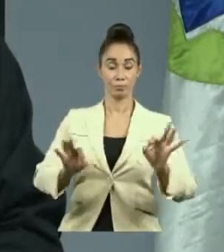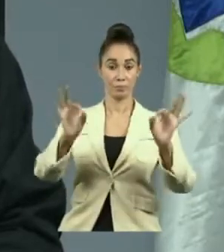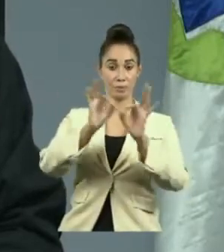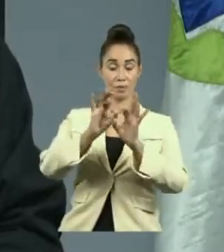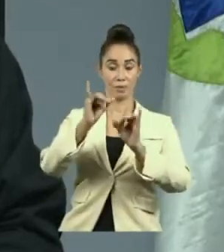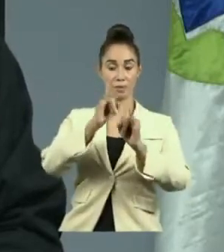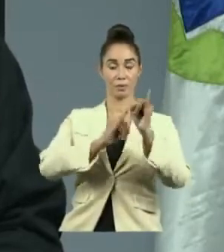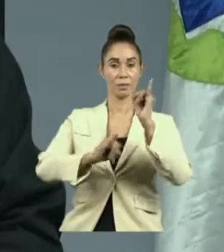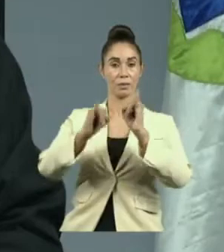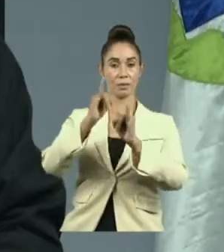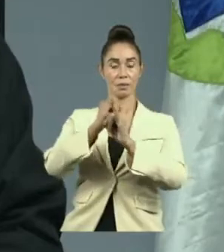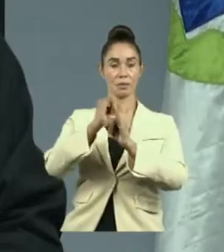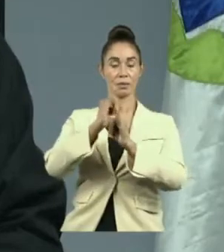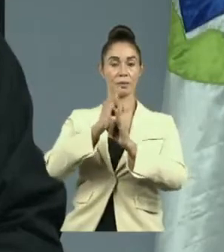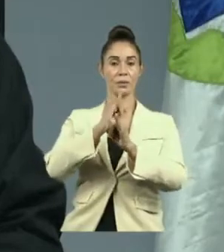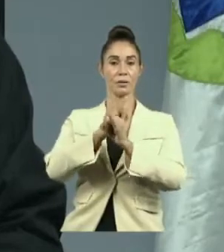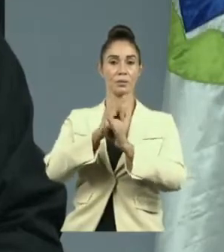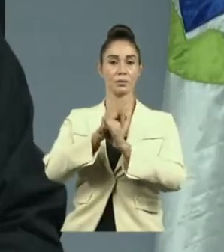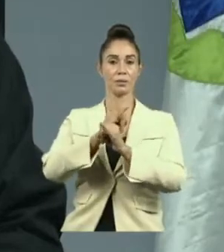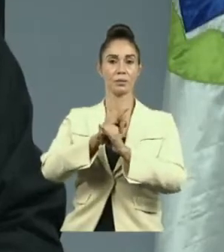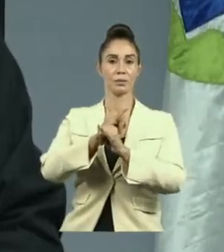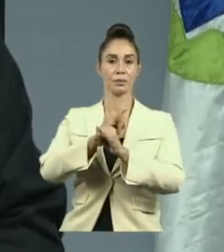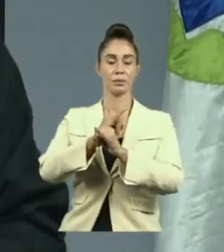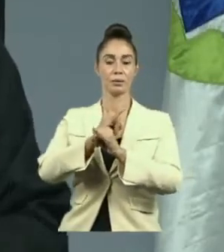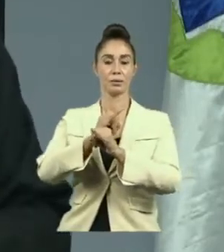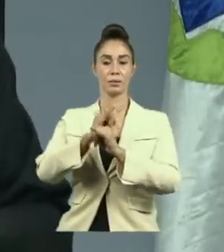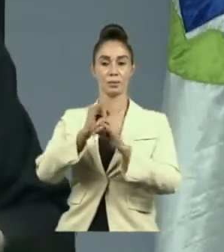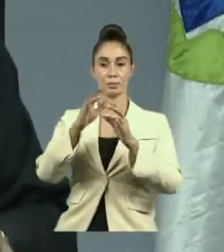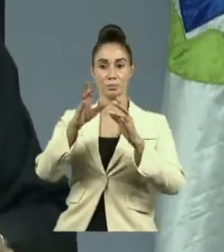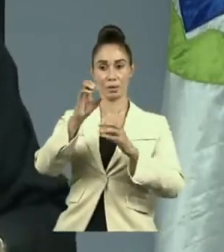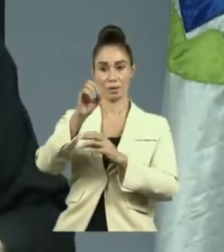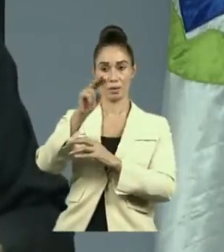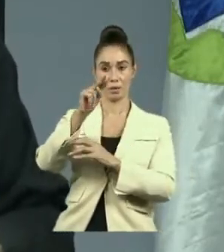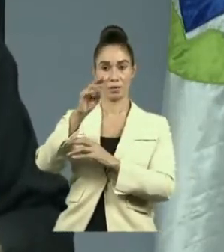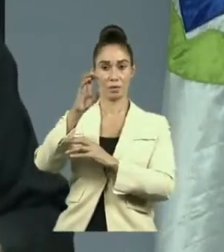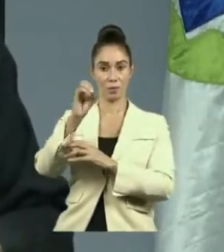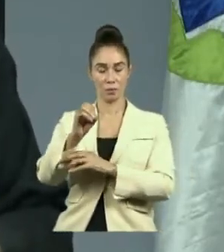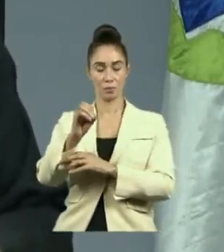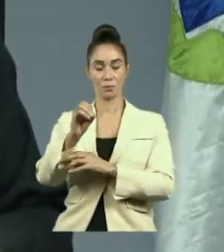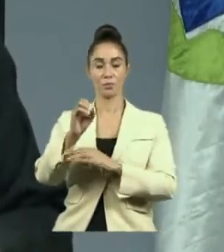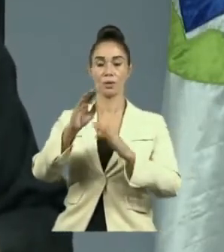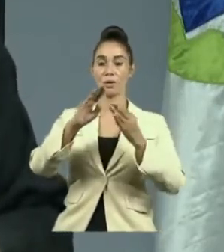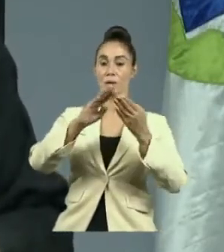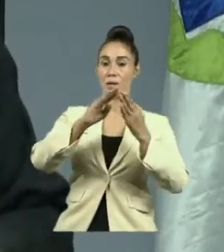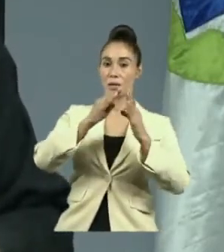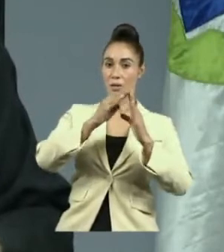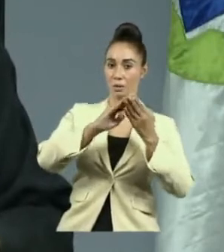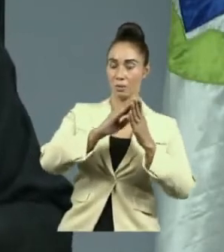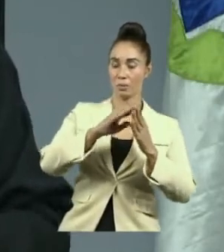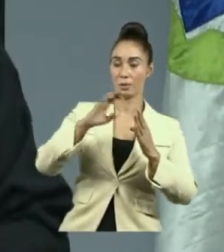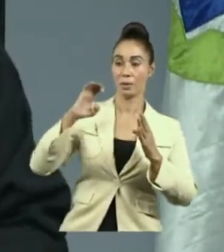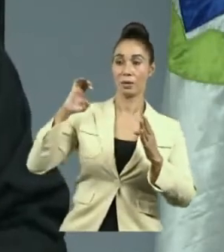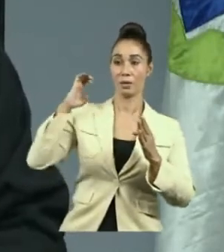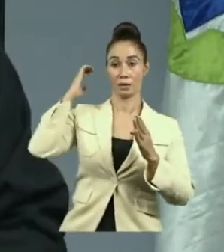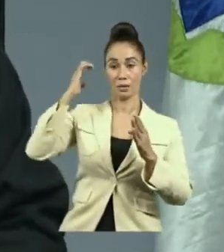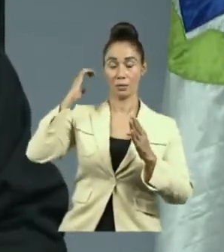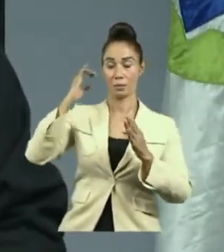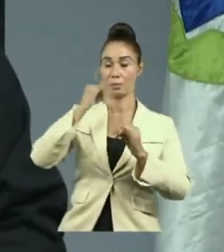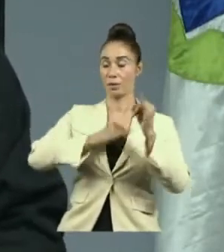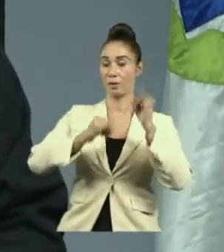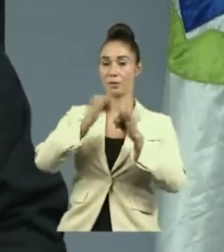debe llevar a cabo tanto naciones unidas como la comunidad europea e internacional en